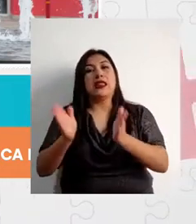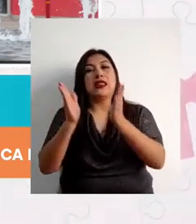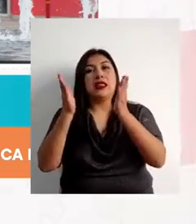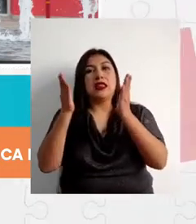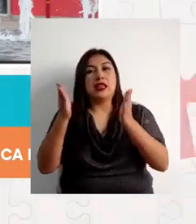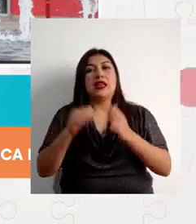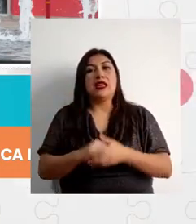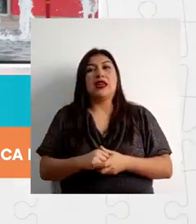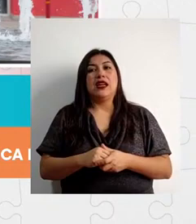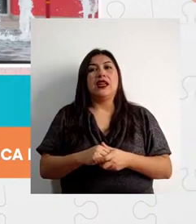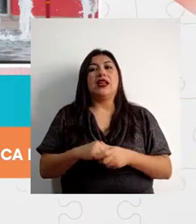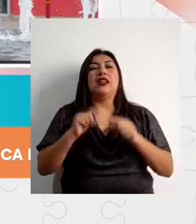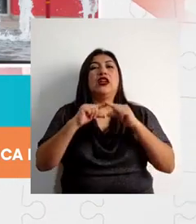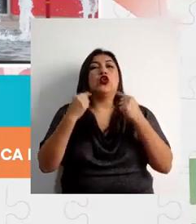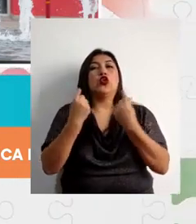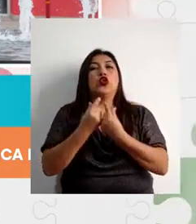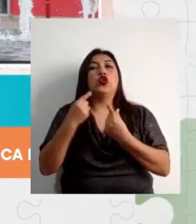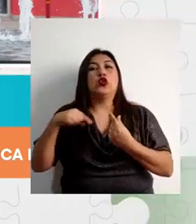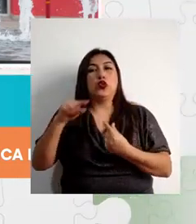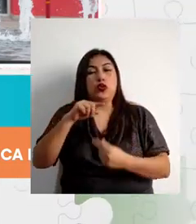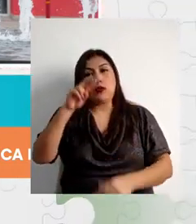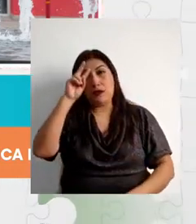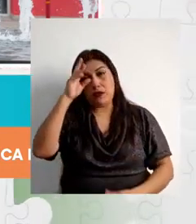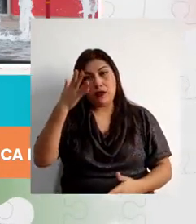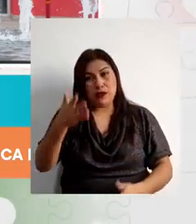selección peruana. Vamos, Luisa, a ver, convoca.